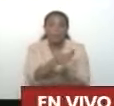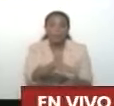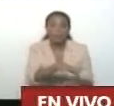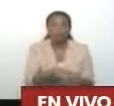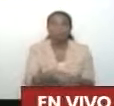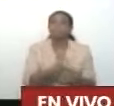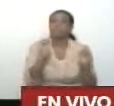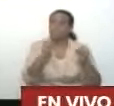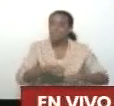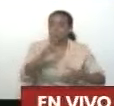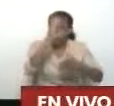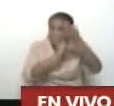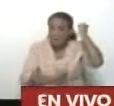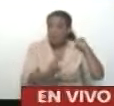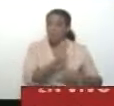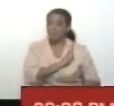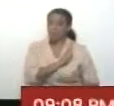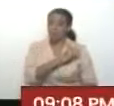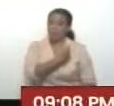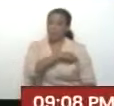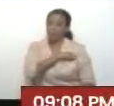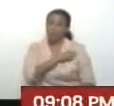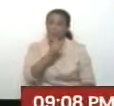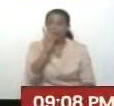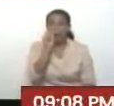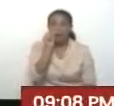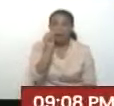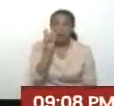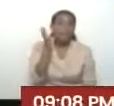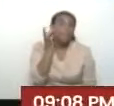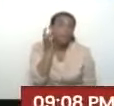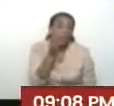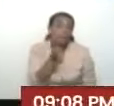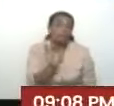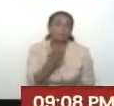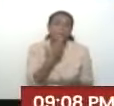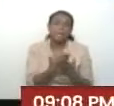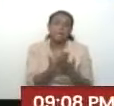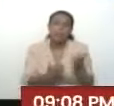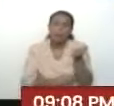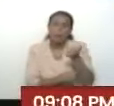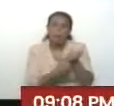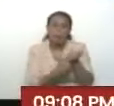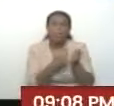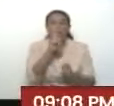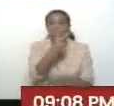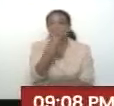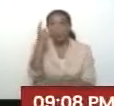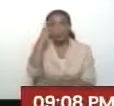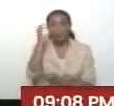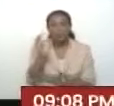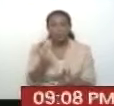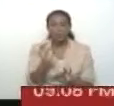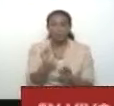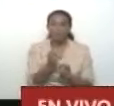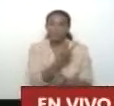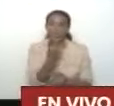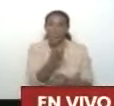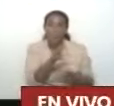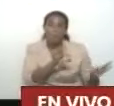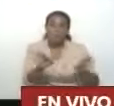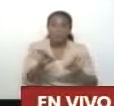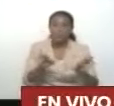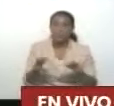de la embajadora, de Coromoto Godoy. Hicieron un trabajo maravilloso, estuvimos dos días y fue un éxito. Dos presentaciones.